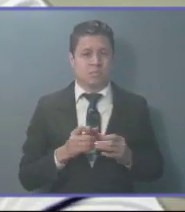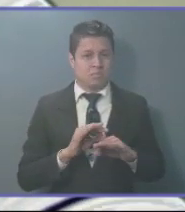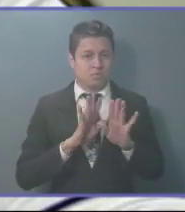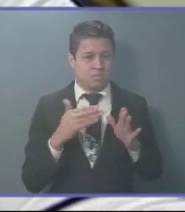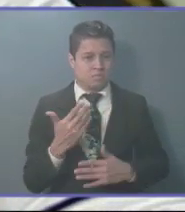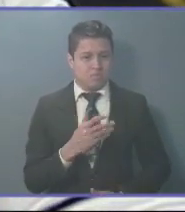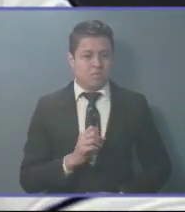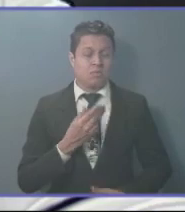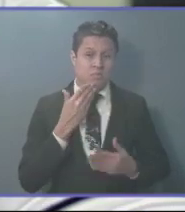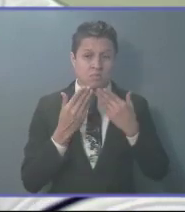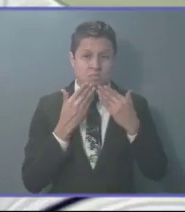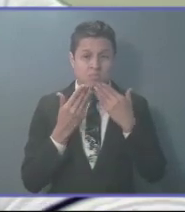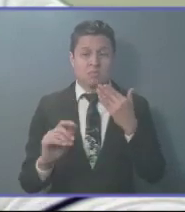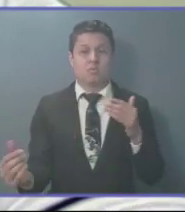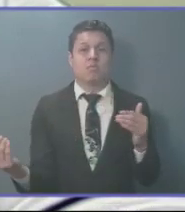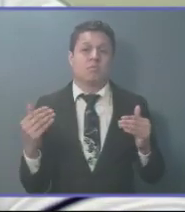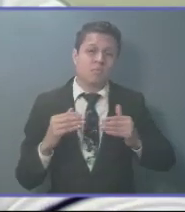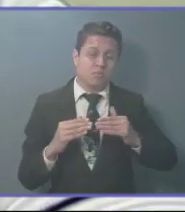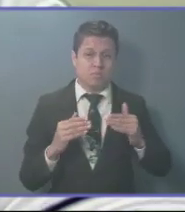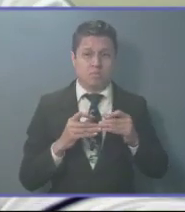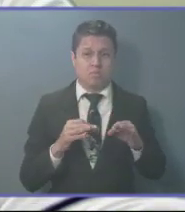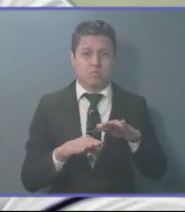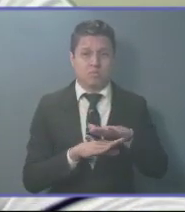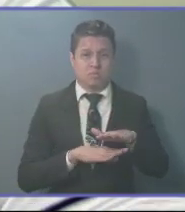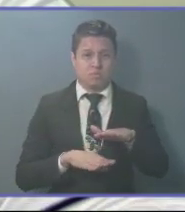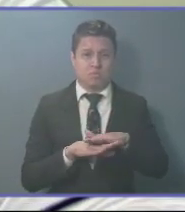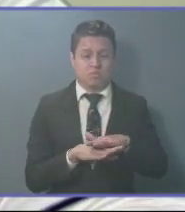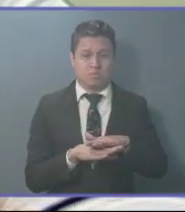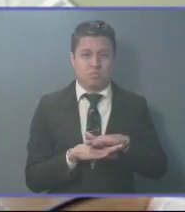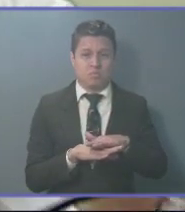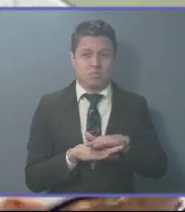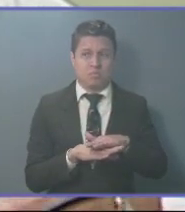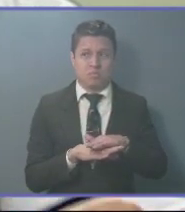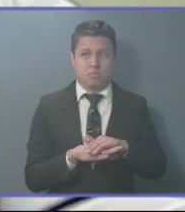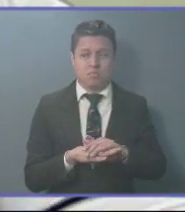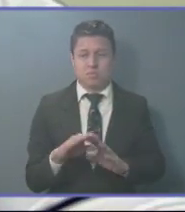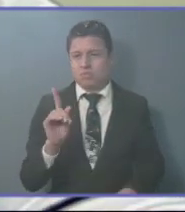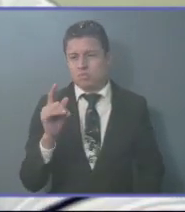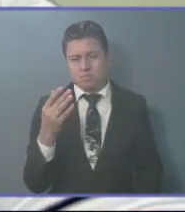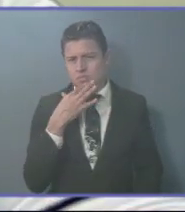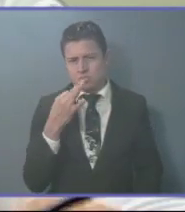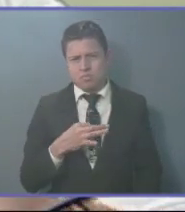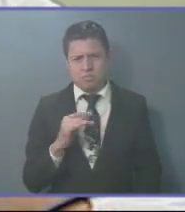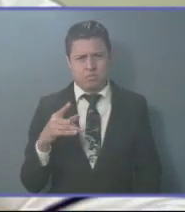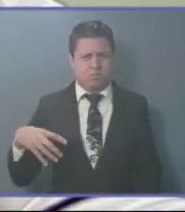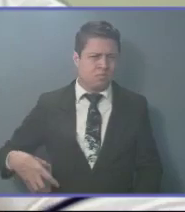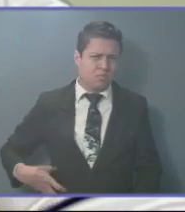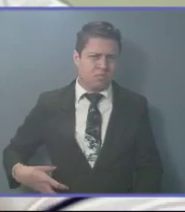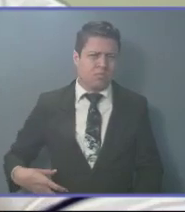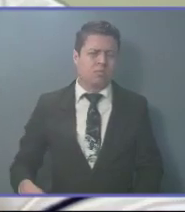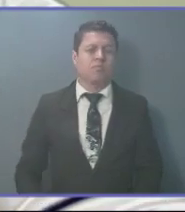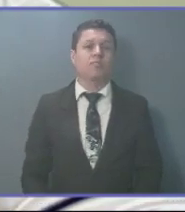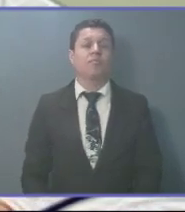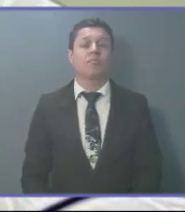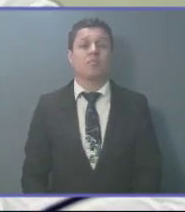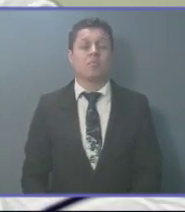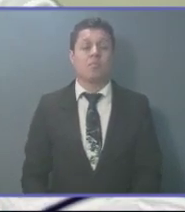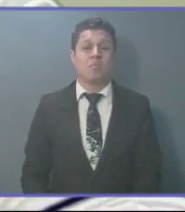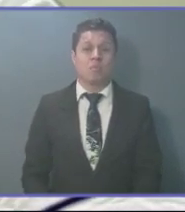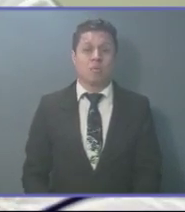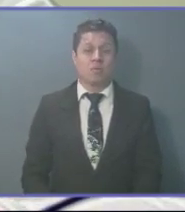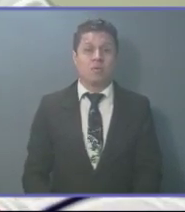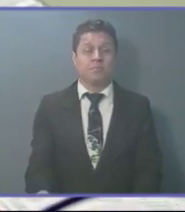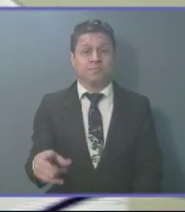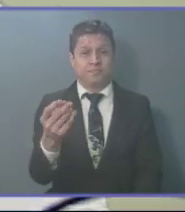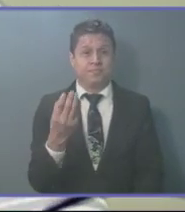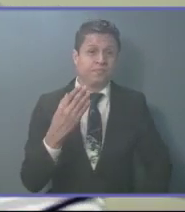quiero decirle que también eso es un argumento no cierto en este caso. Dice que el